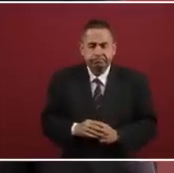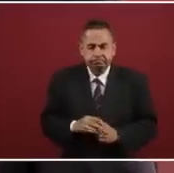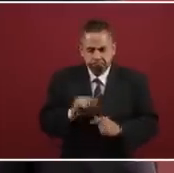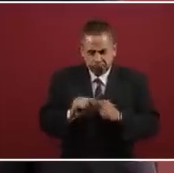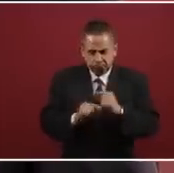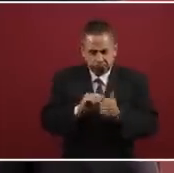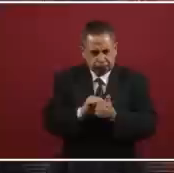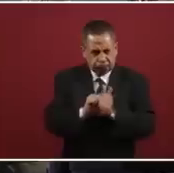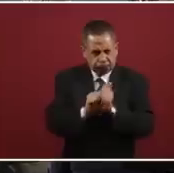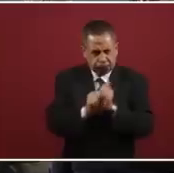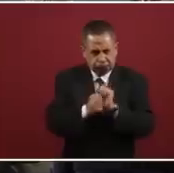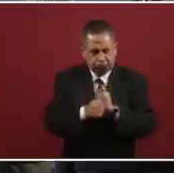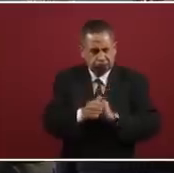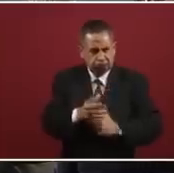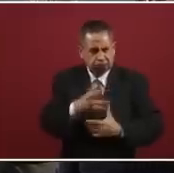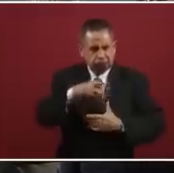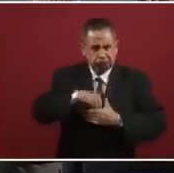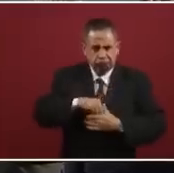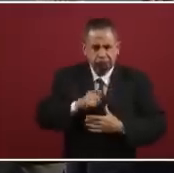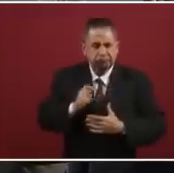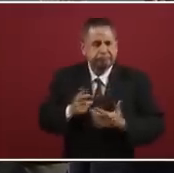internalizando